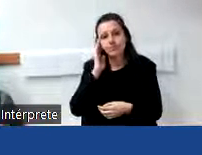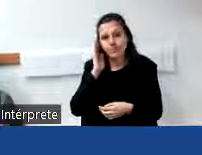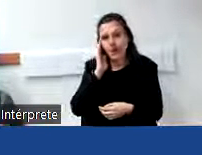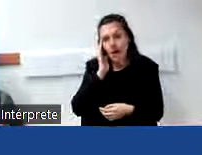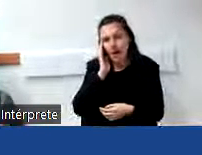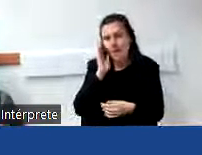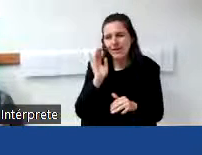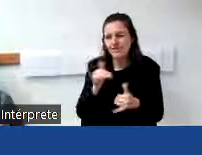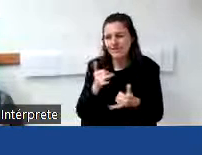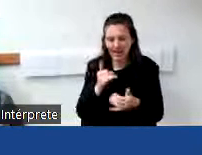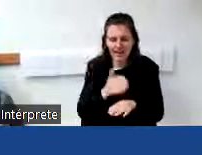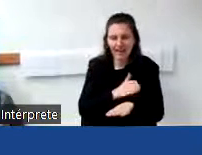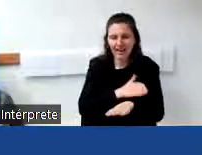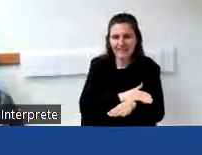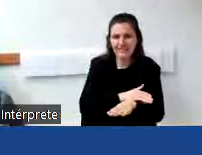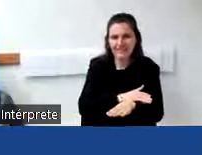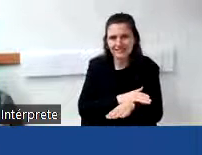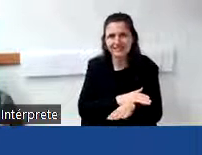van a realizar, dónde,